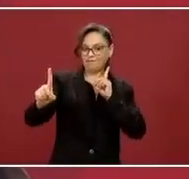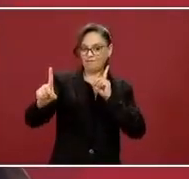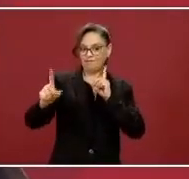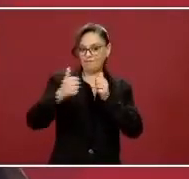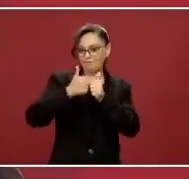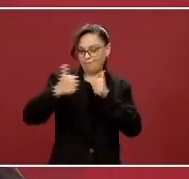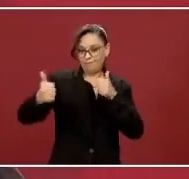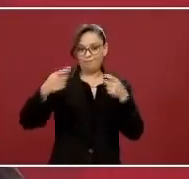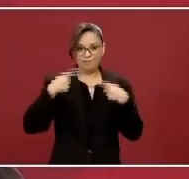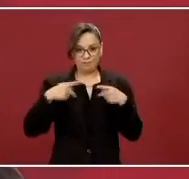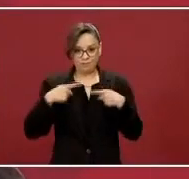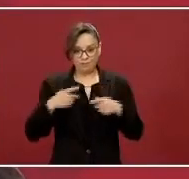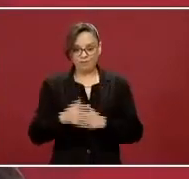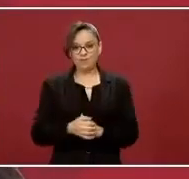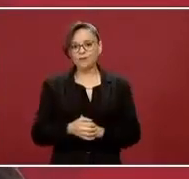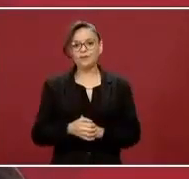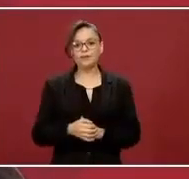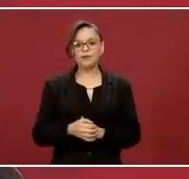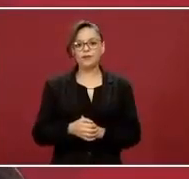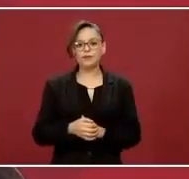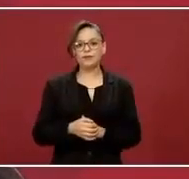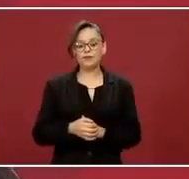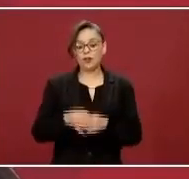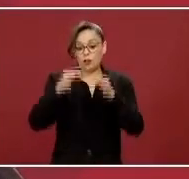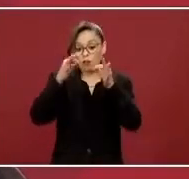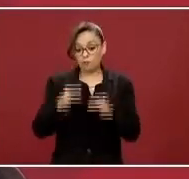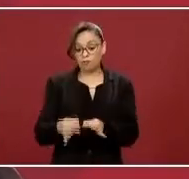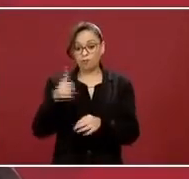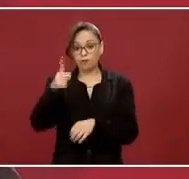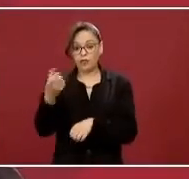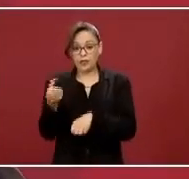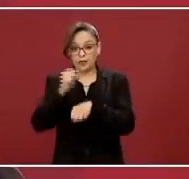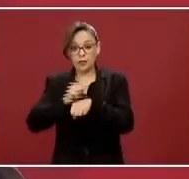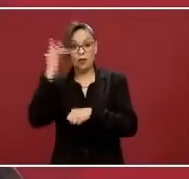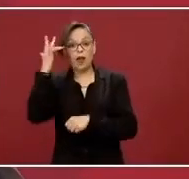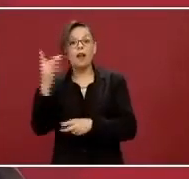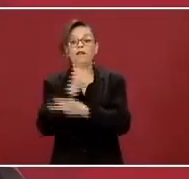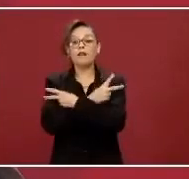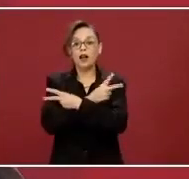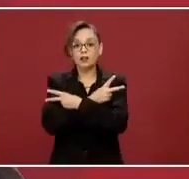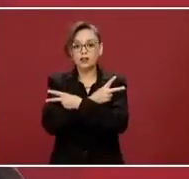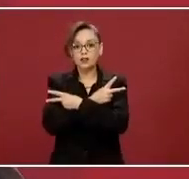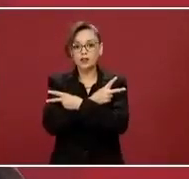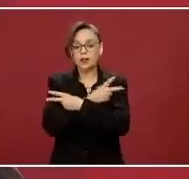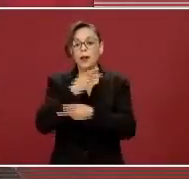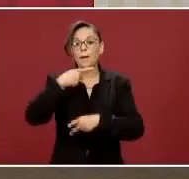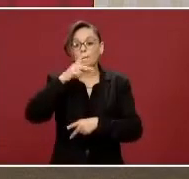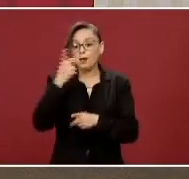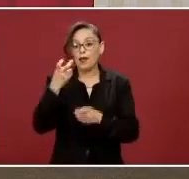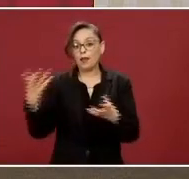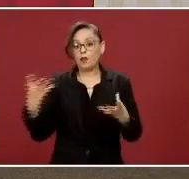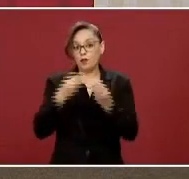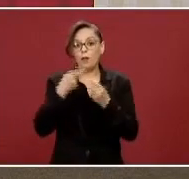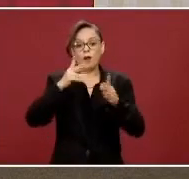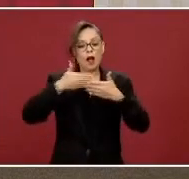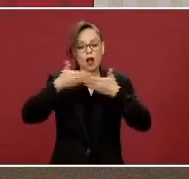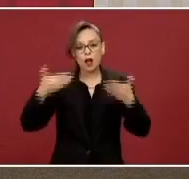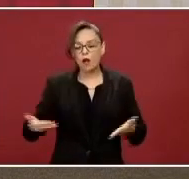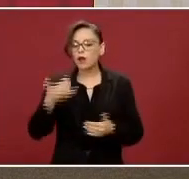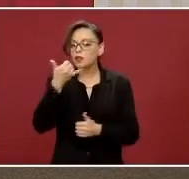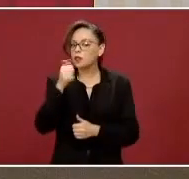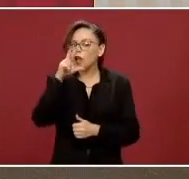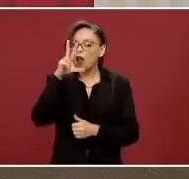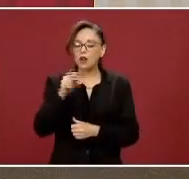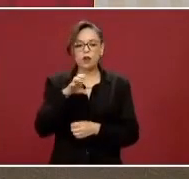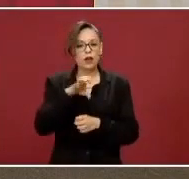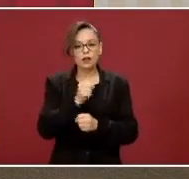como vacaciones de Semana Santa. Ahorita ya no son vacaciones. Lo que estaba estipulado como